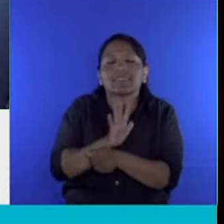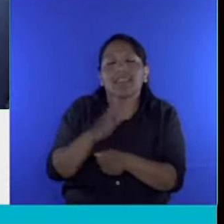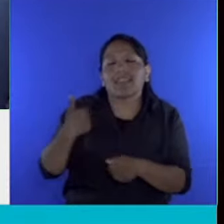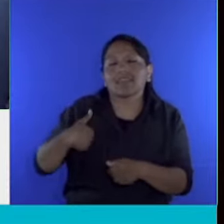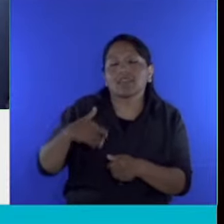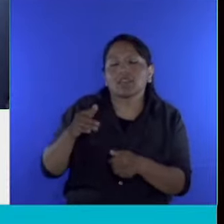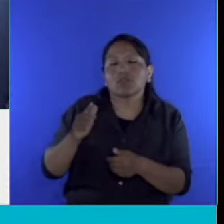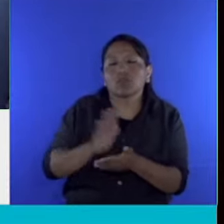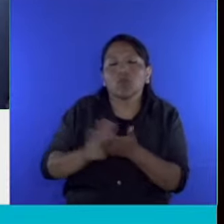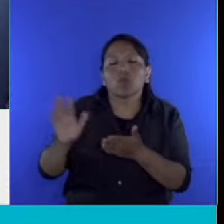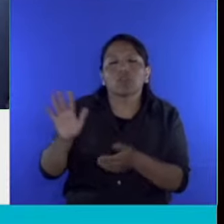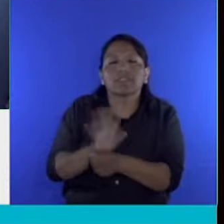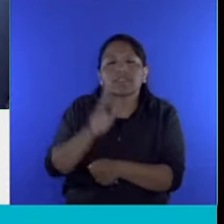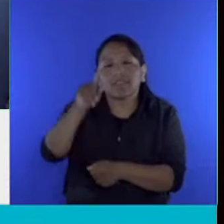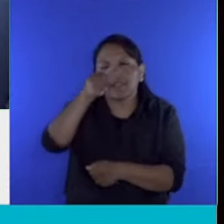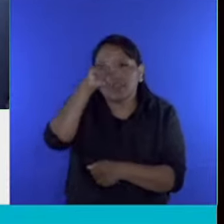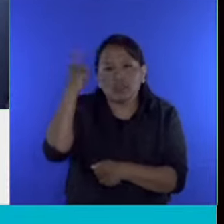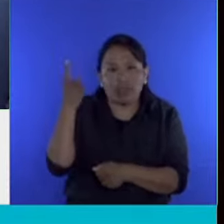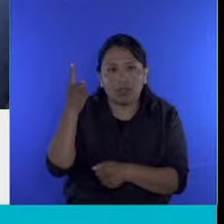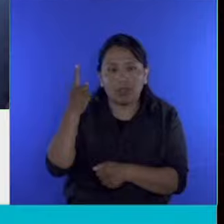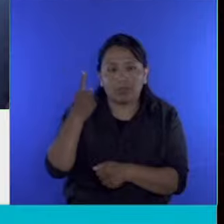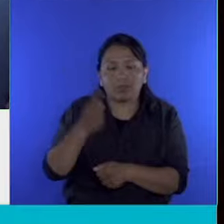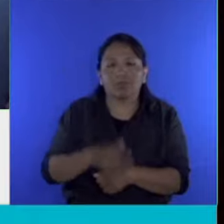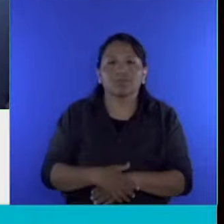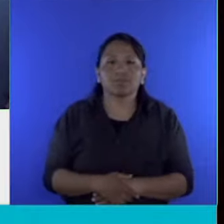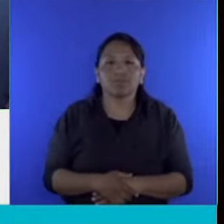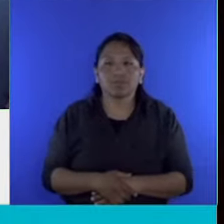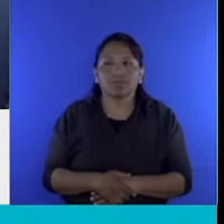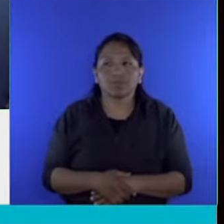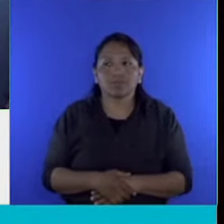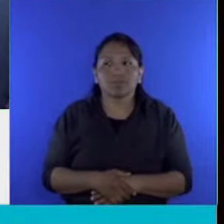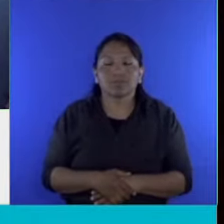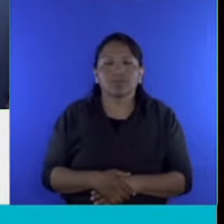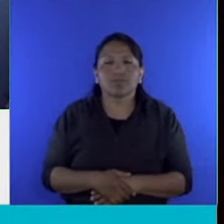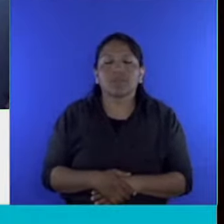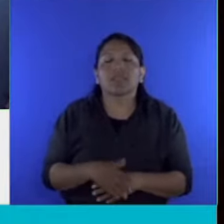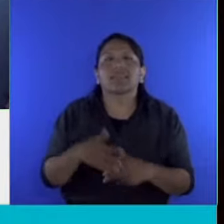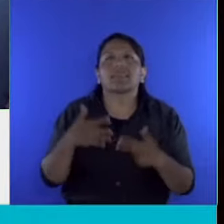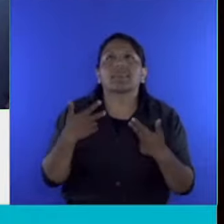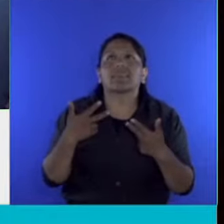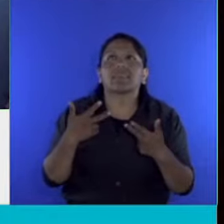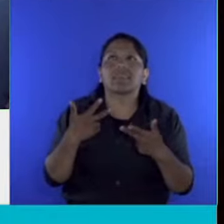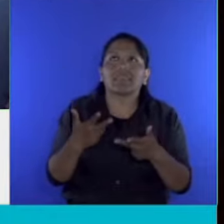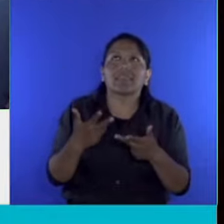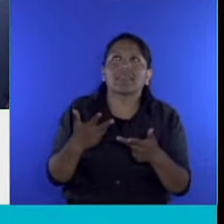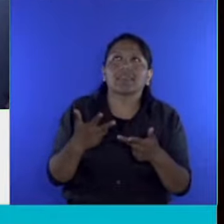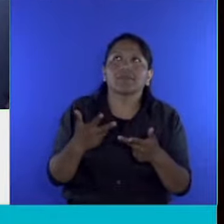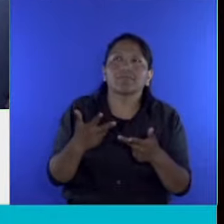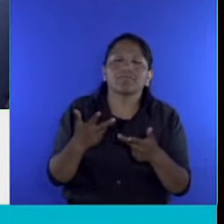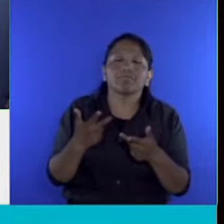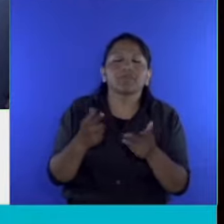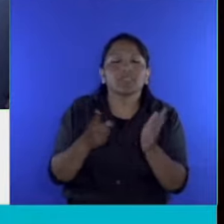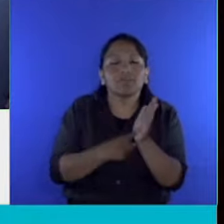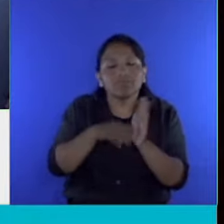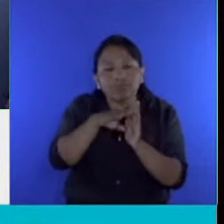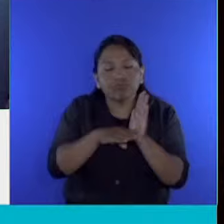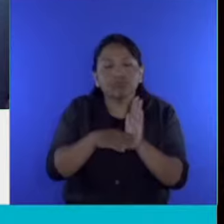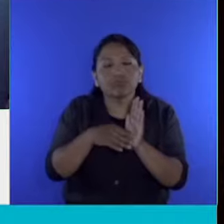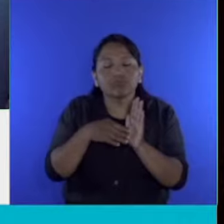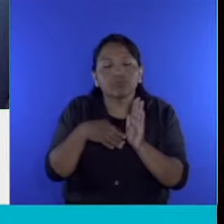nacional y Que obviamente y y que tiene un criterio entre otros